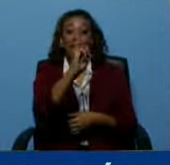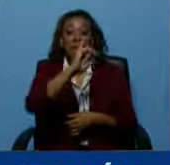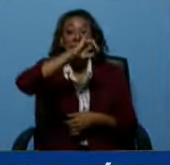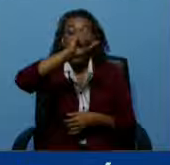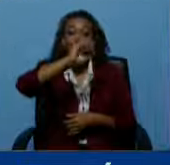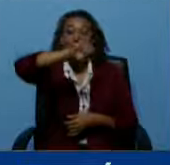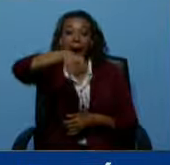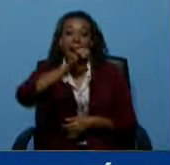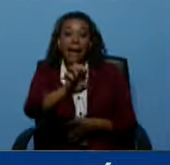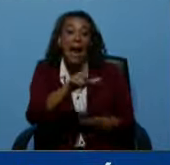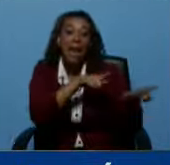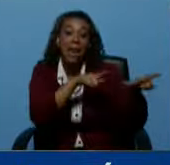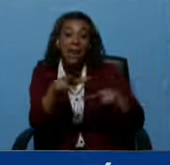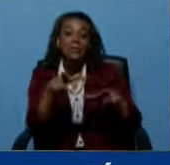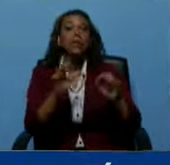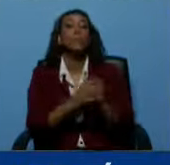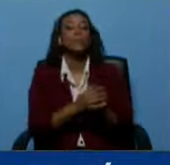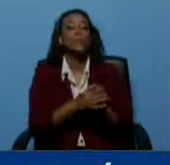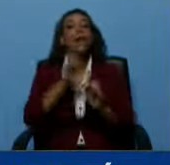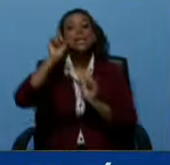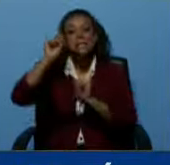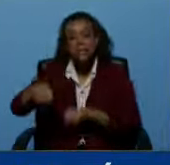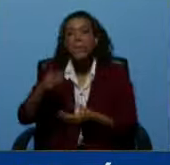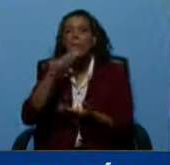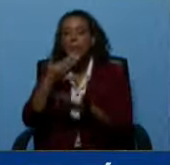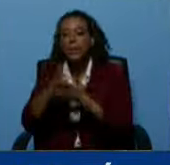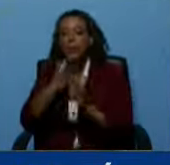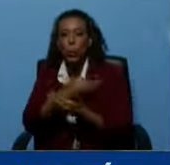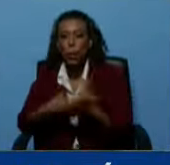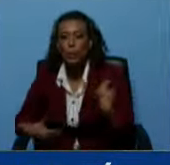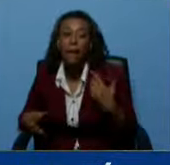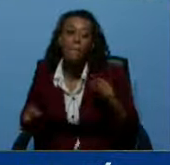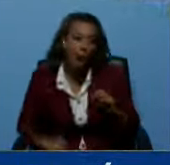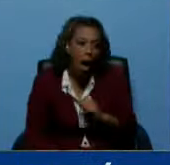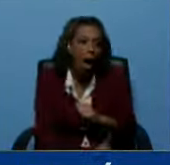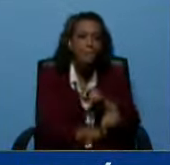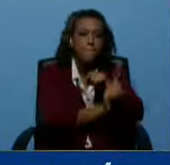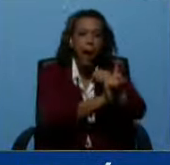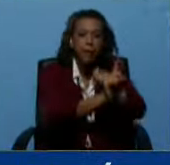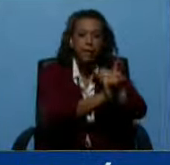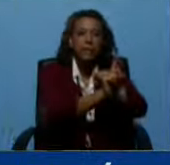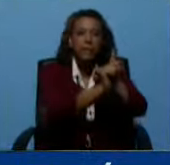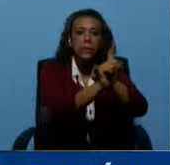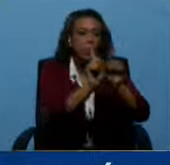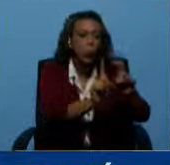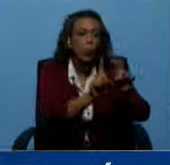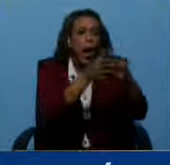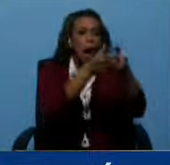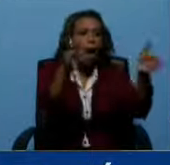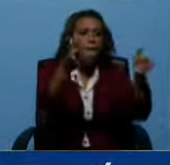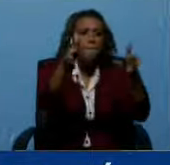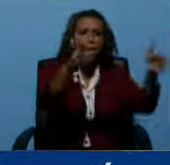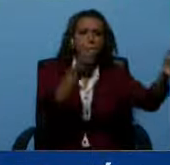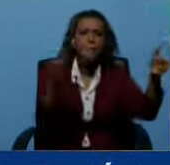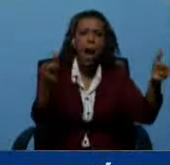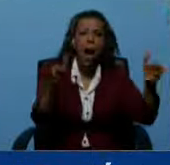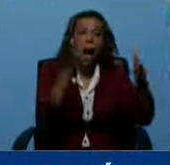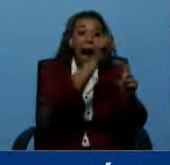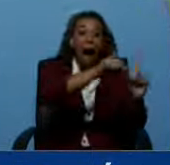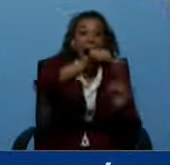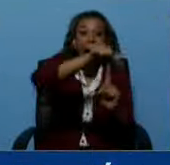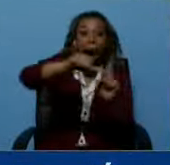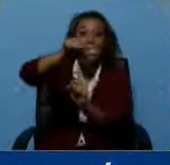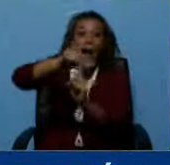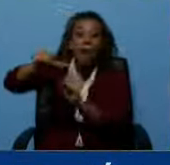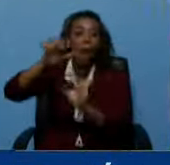otras instalaciones. Sí, presidente, disculpe. Después que pasamos al área de triaje, aquí empieza a dividirse las diferentes zonas de